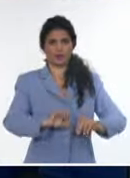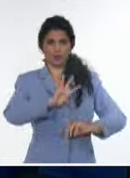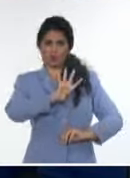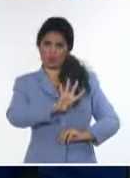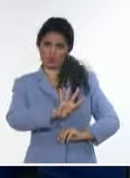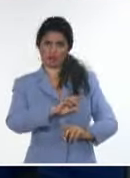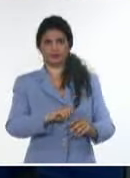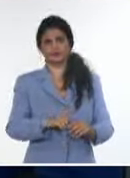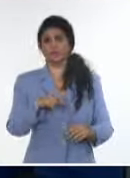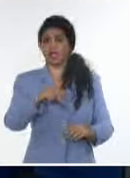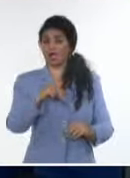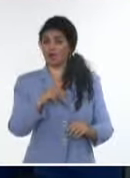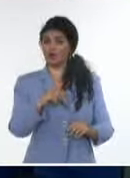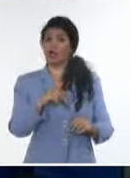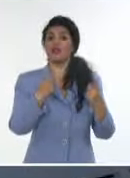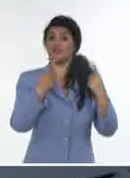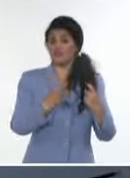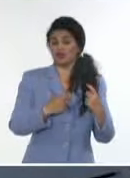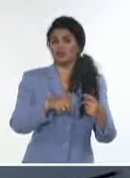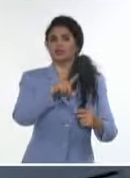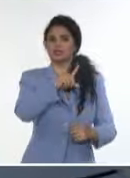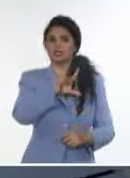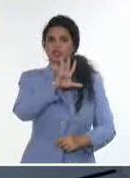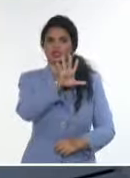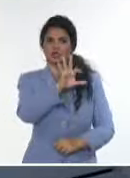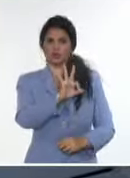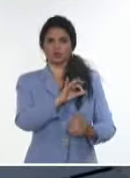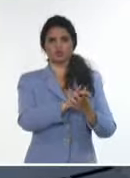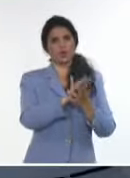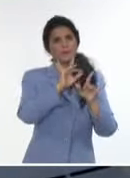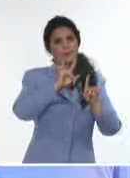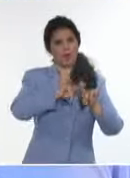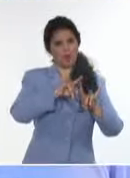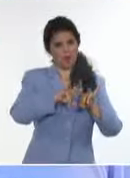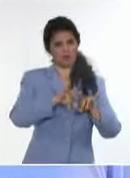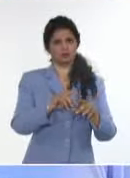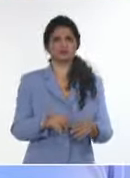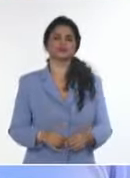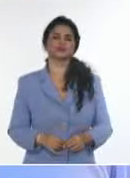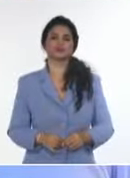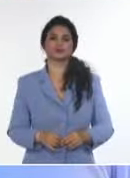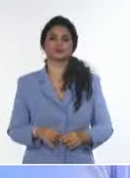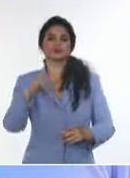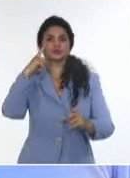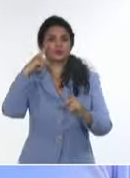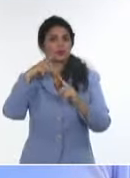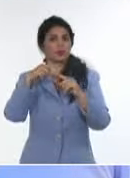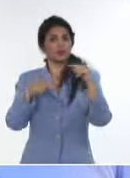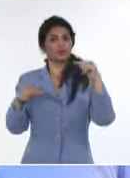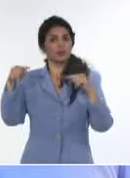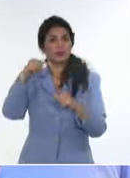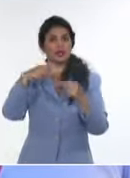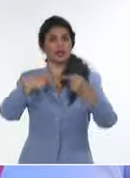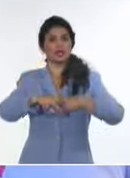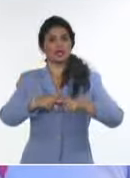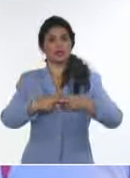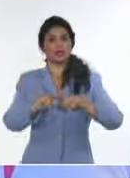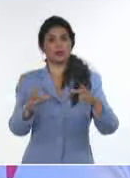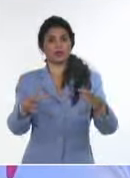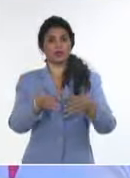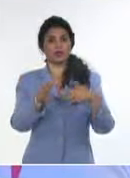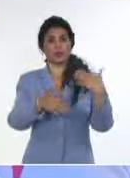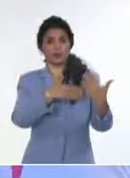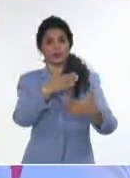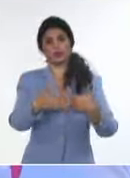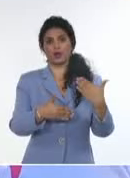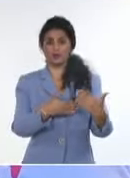158 megawatts, su capacidad de diseño. Tenía como objetivo fundamental resolver un grupo de problemas que tenemos en la caldera, sobre todo en la